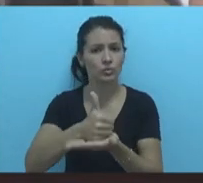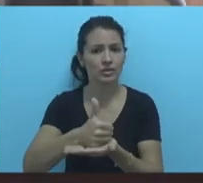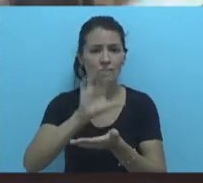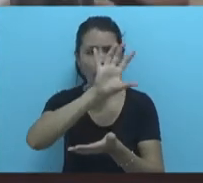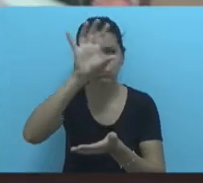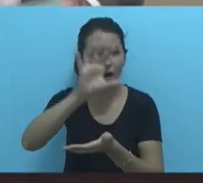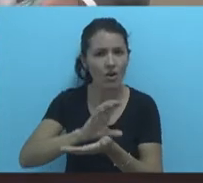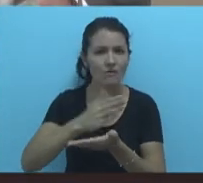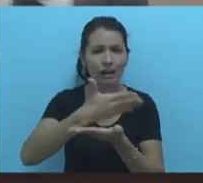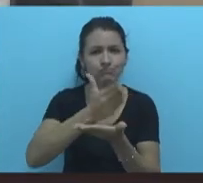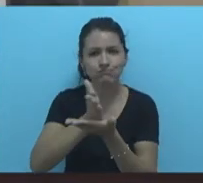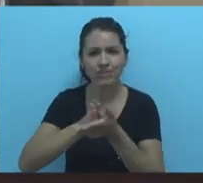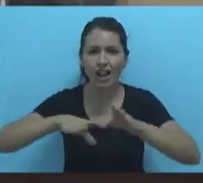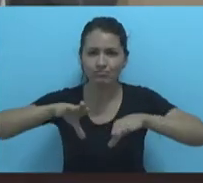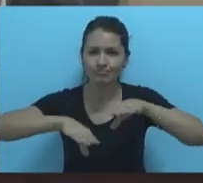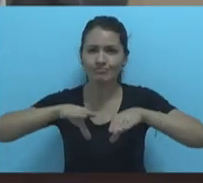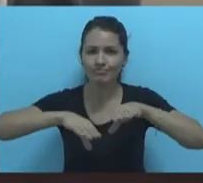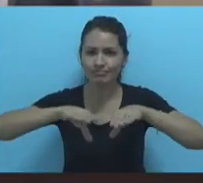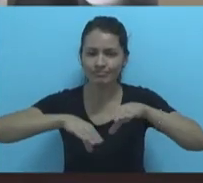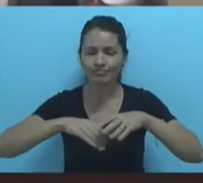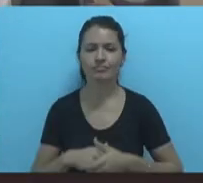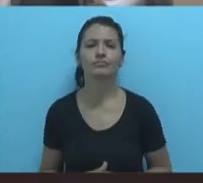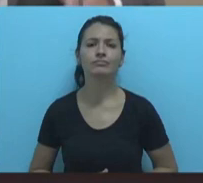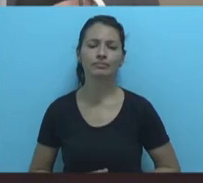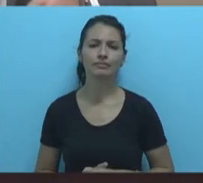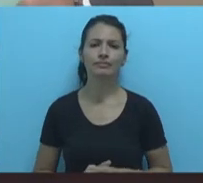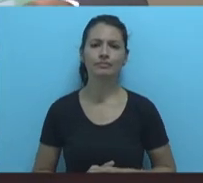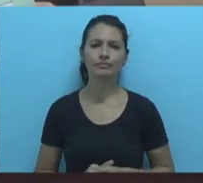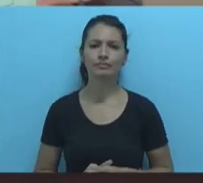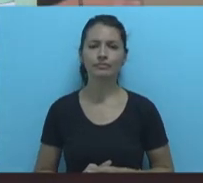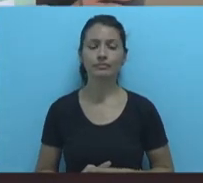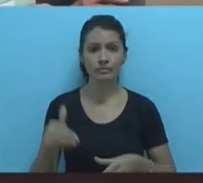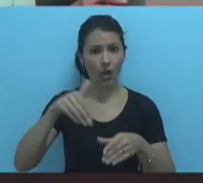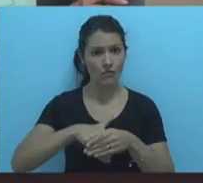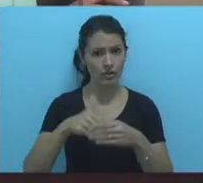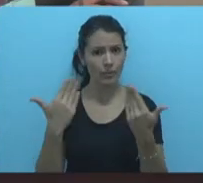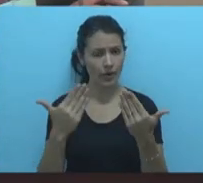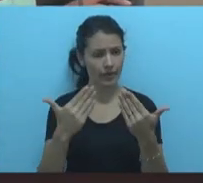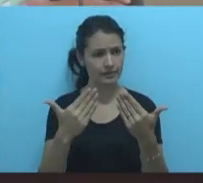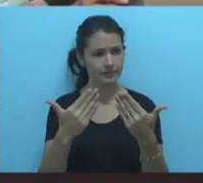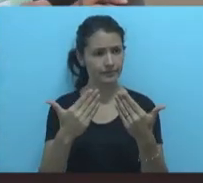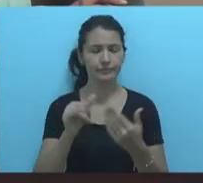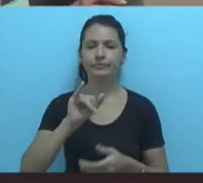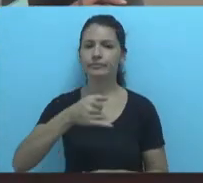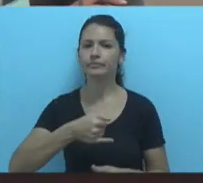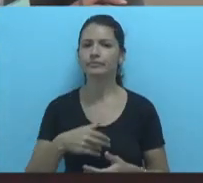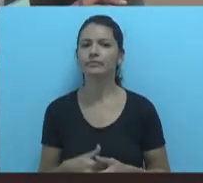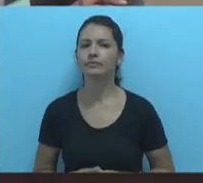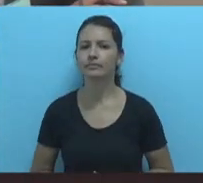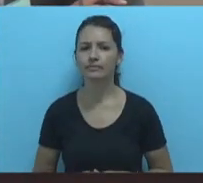A consideración el tratamiento sobre tablas del proyecto de comunicación. A votación, resulta